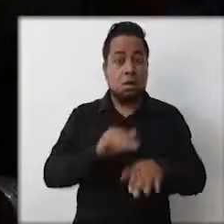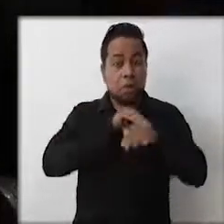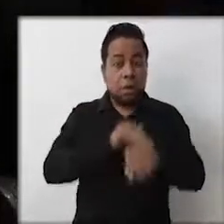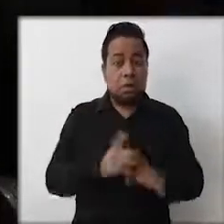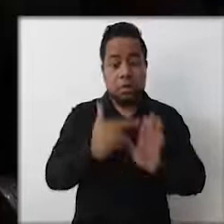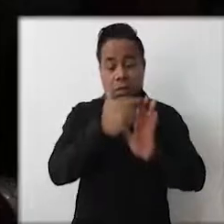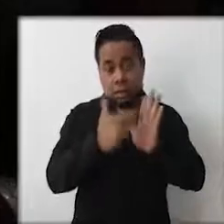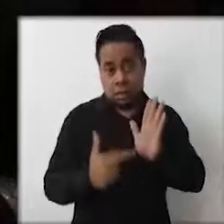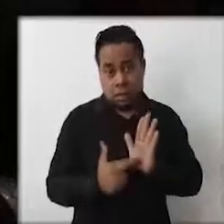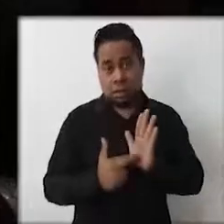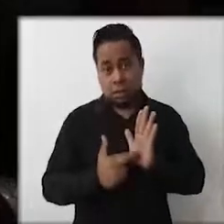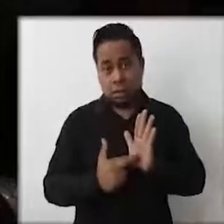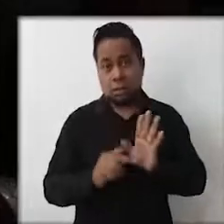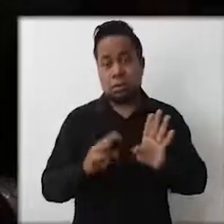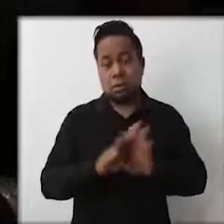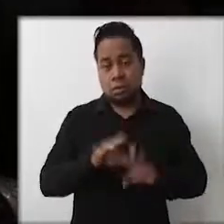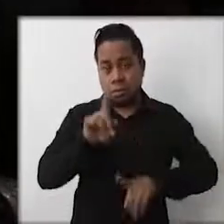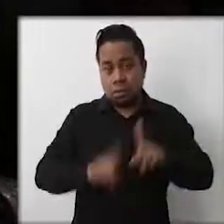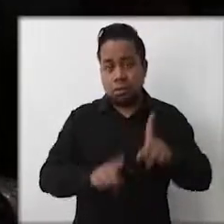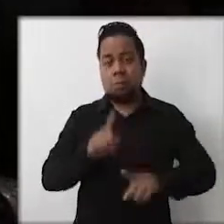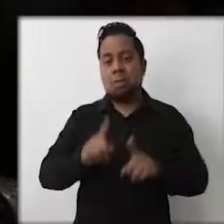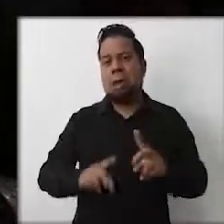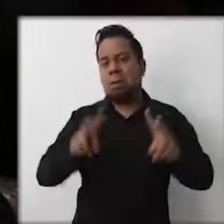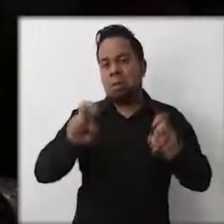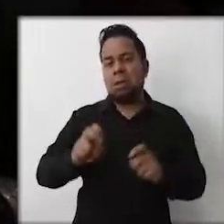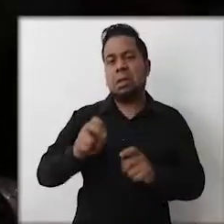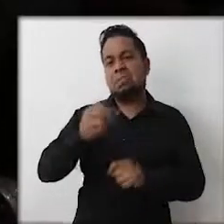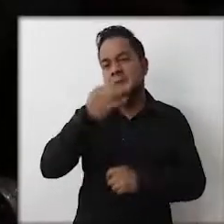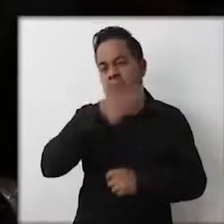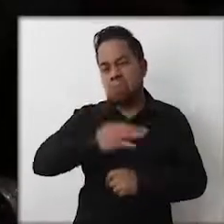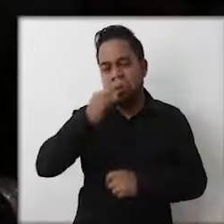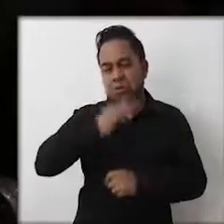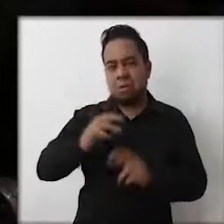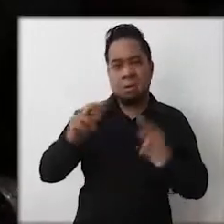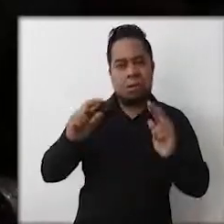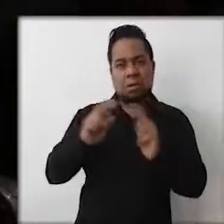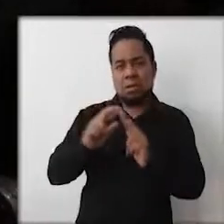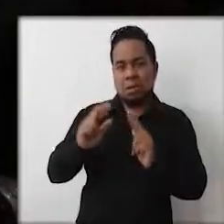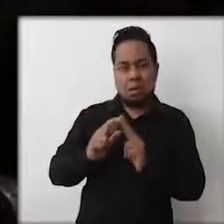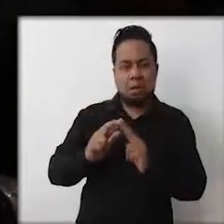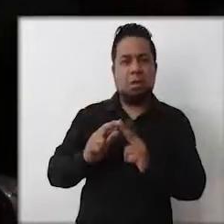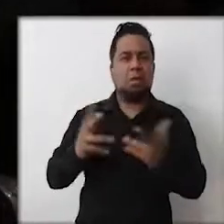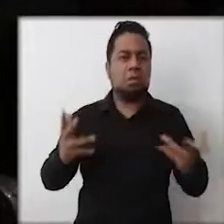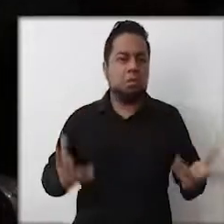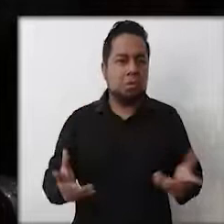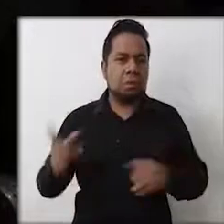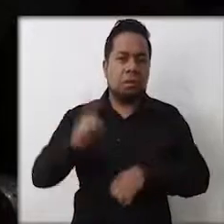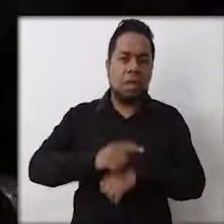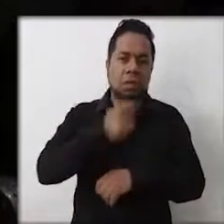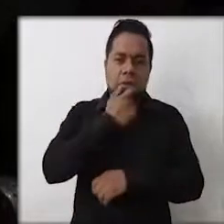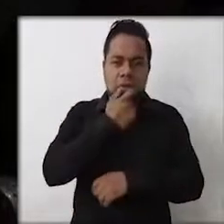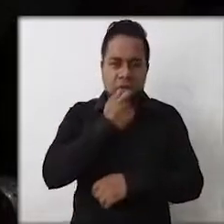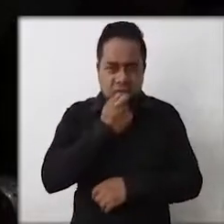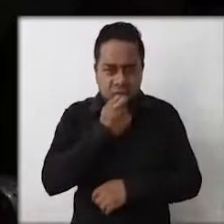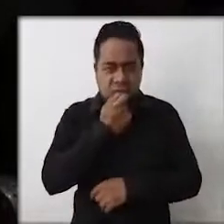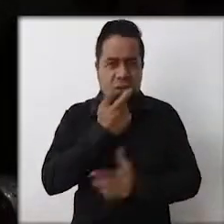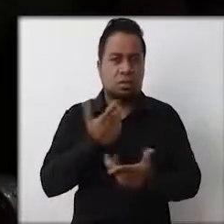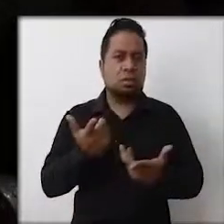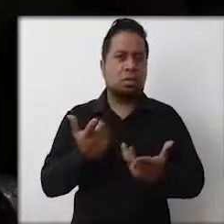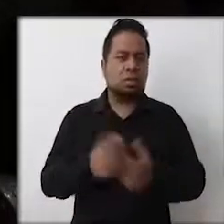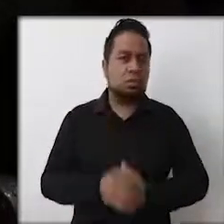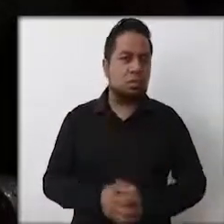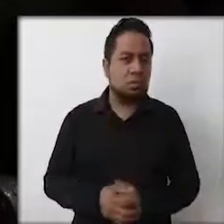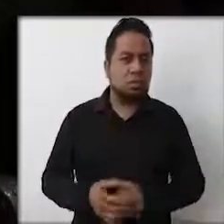vigile que se cumpla estrictamente con lo establecido en el reglamento de control de actividades comerciales en la